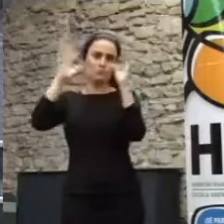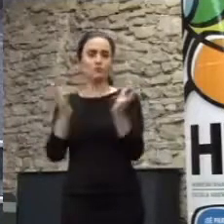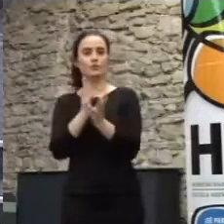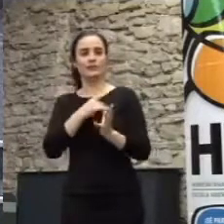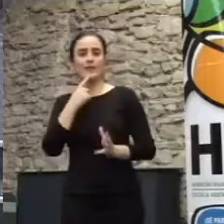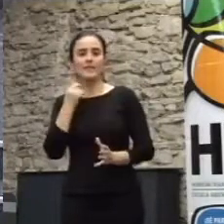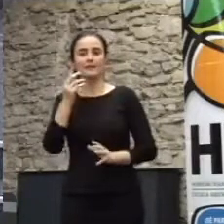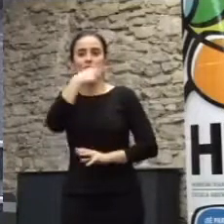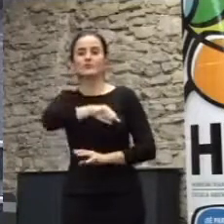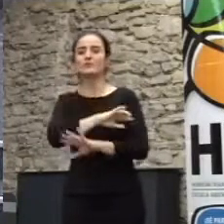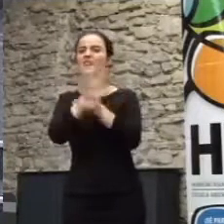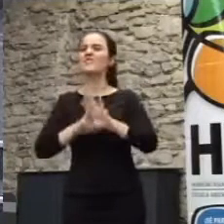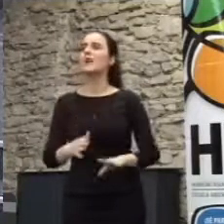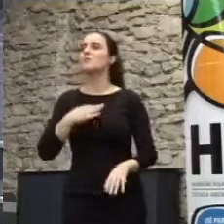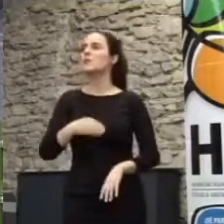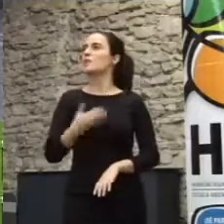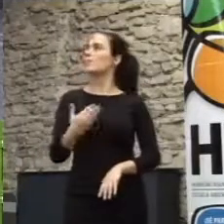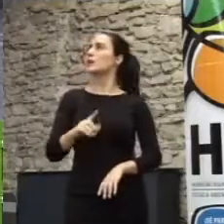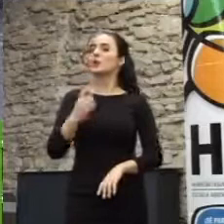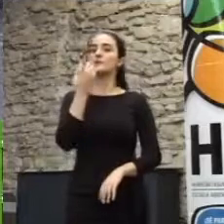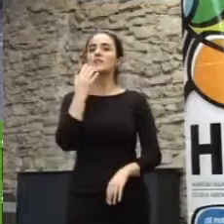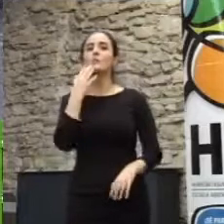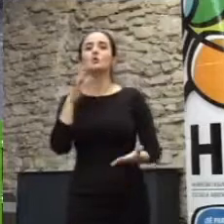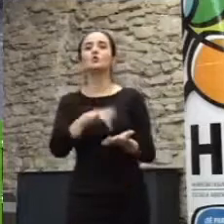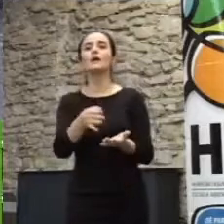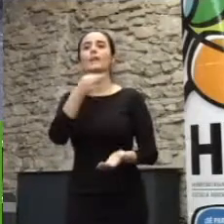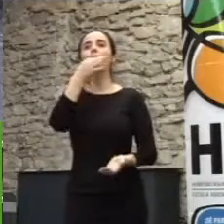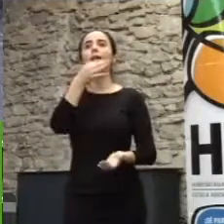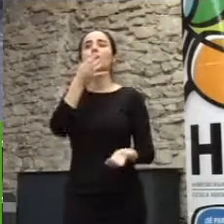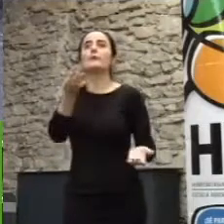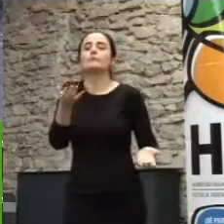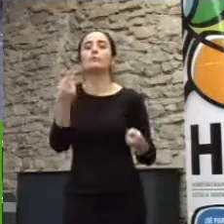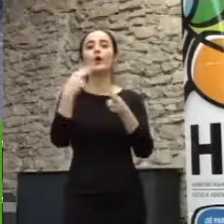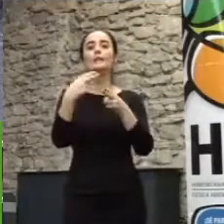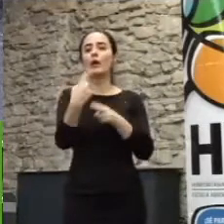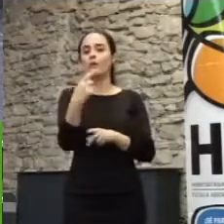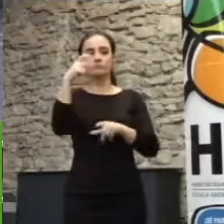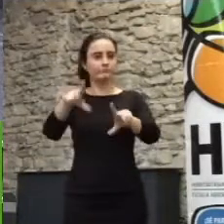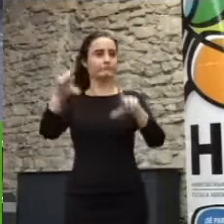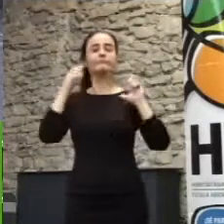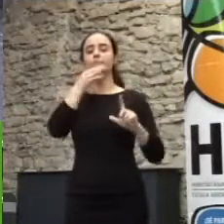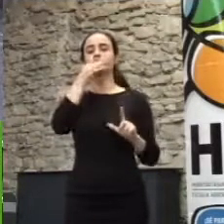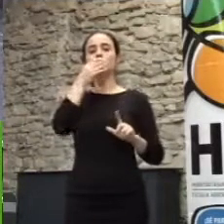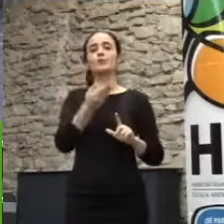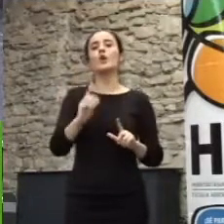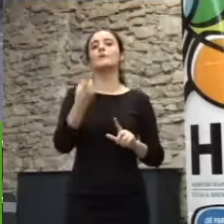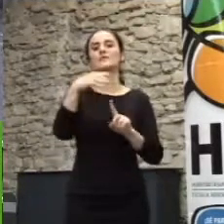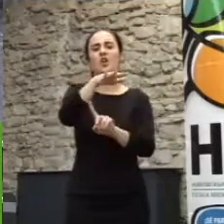demos más importancia a un corte o a una declaración del político de turno que al contexto